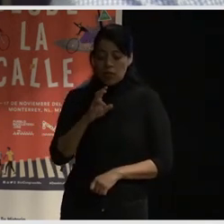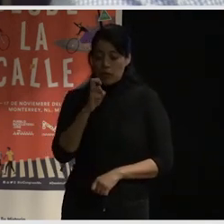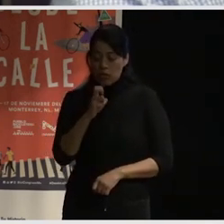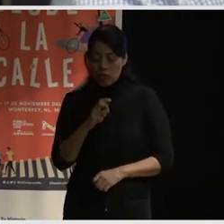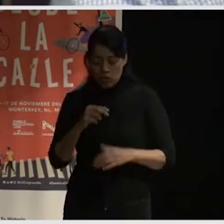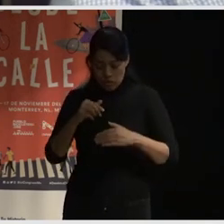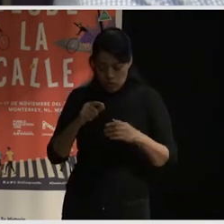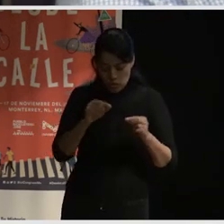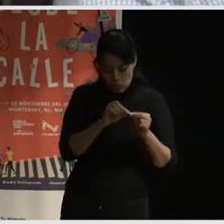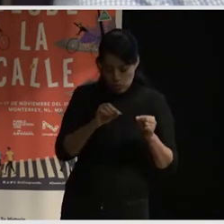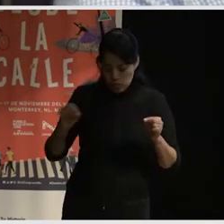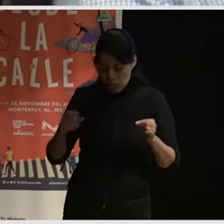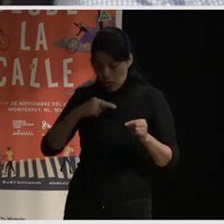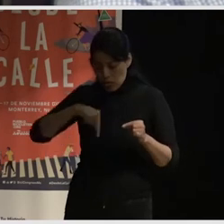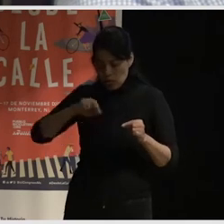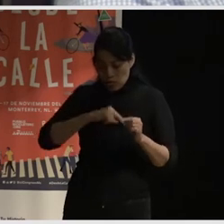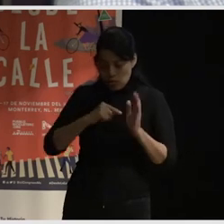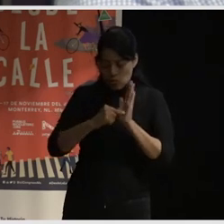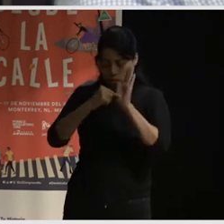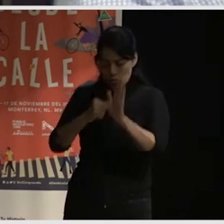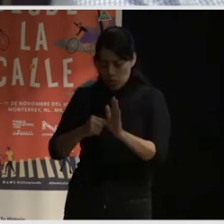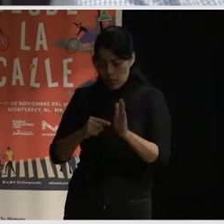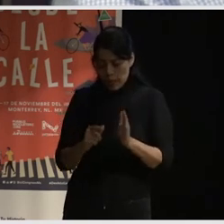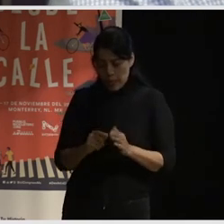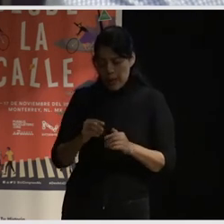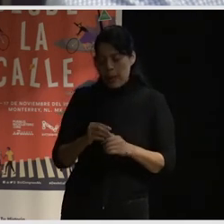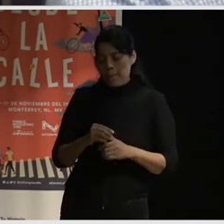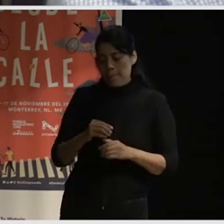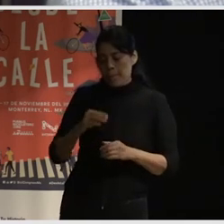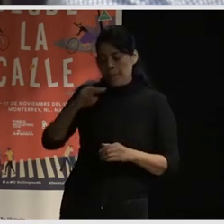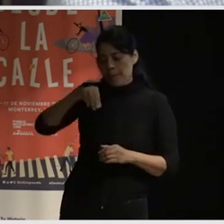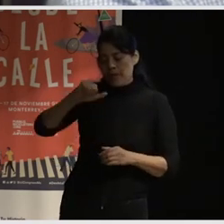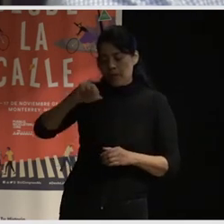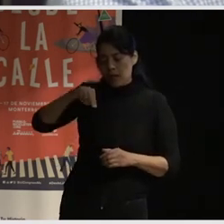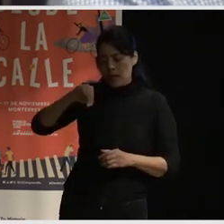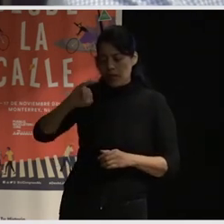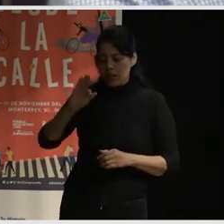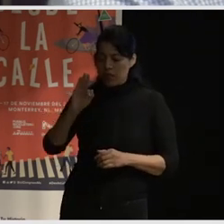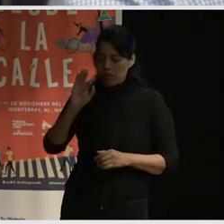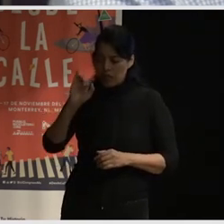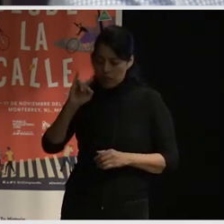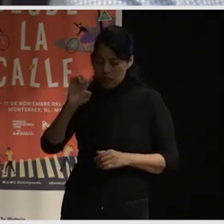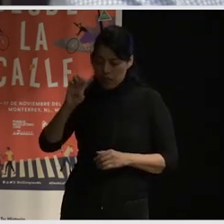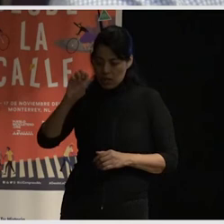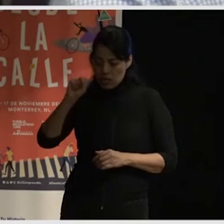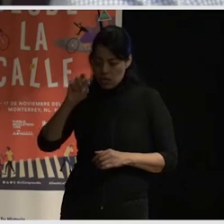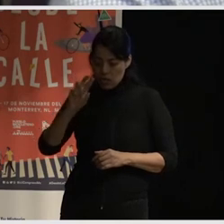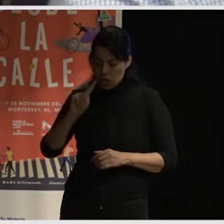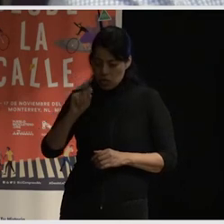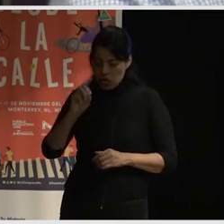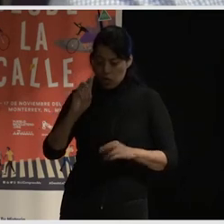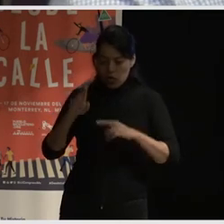mediciones nosotros las publicamos en un documento que se llama el manifiesto de la revolución urbana que lo pueden encontrar en la página de